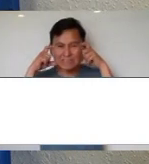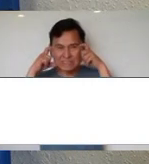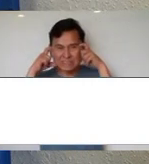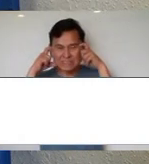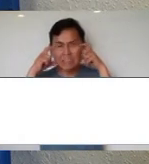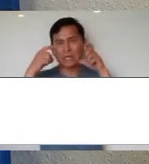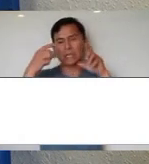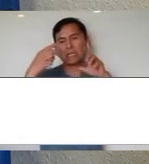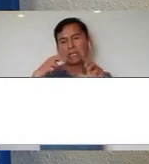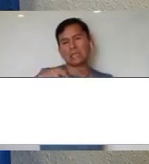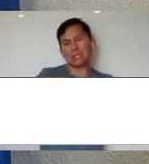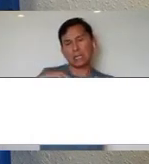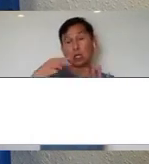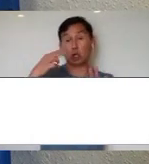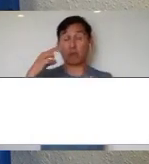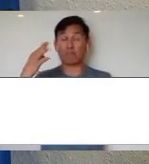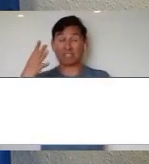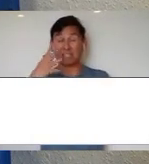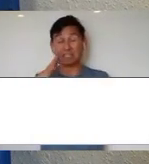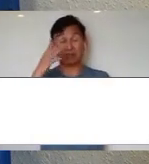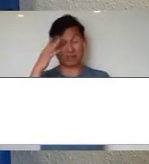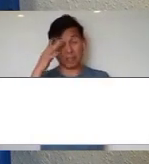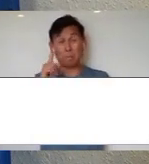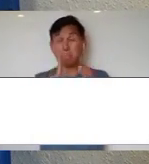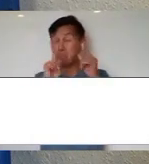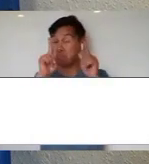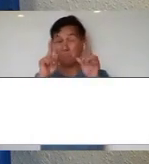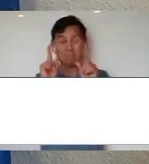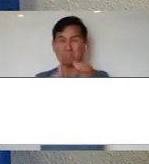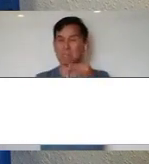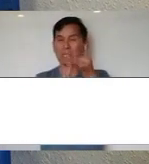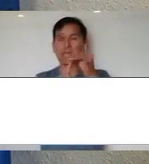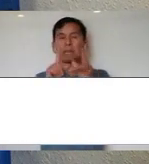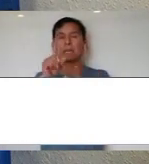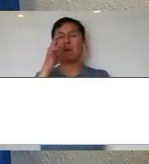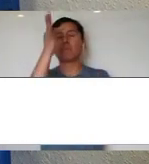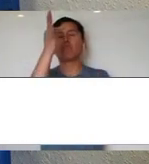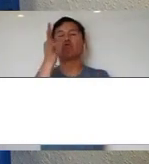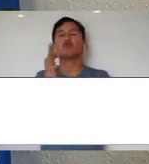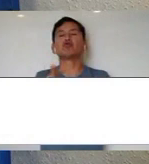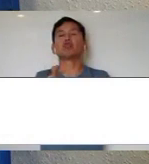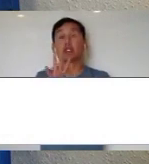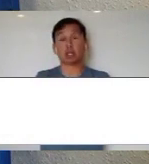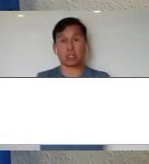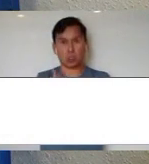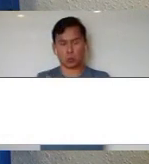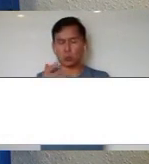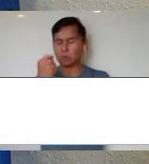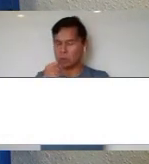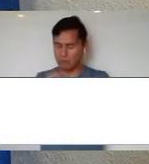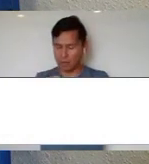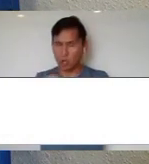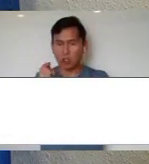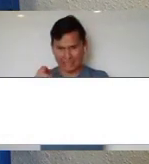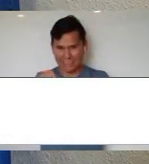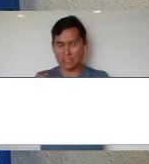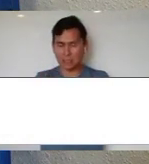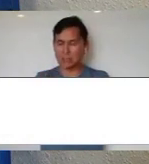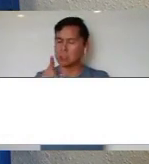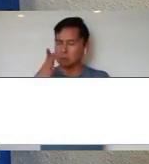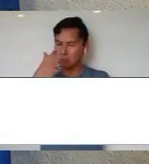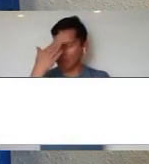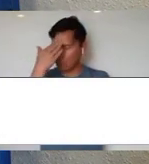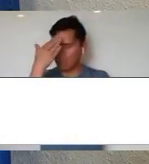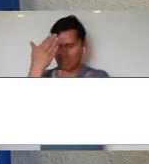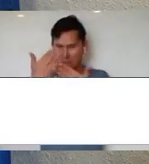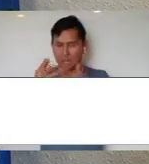quirúrgicas y las N95 se está priorizando al personal de salud, trabajadores de salud, que son los que